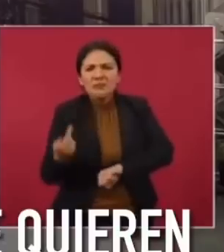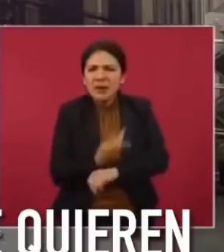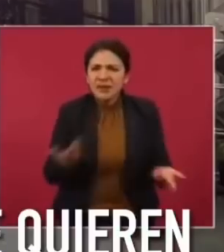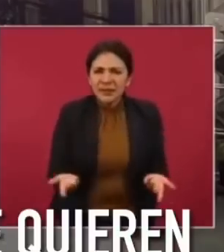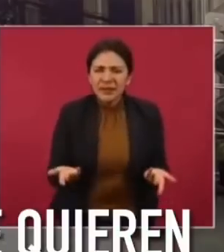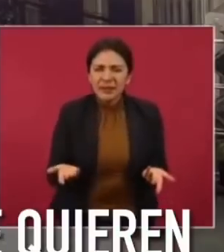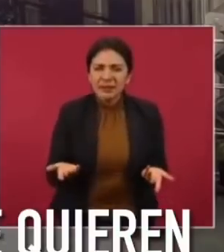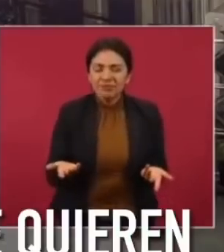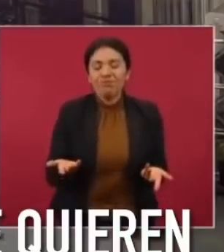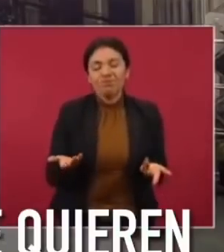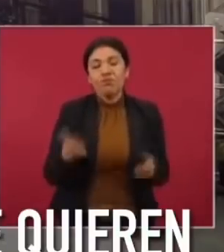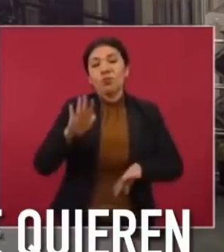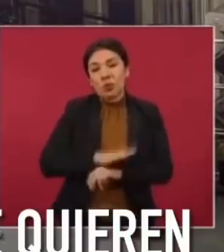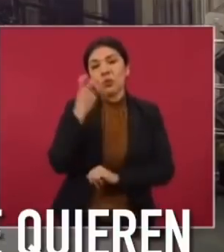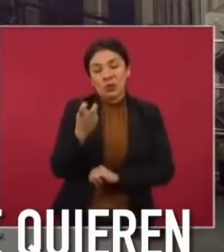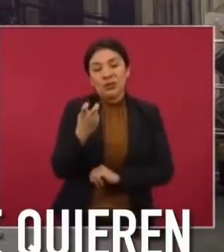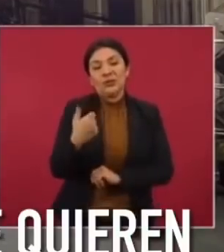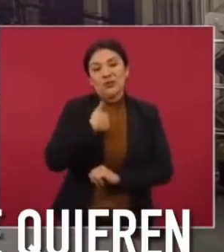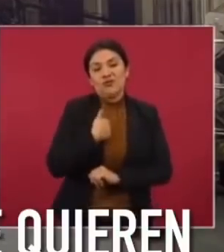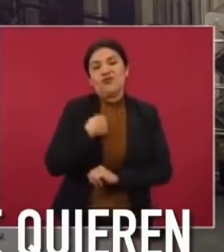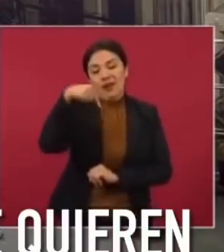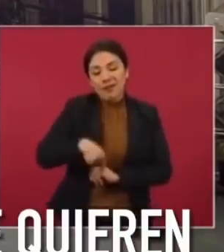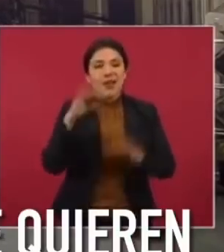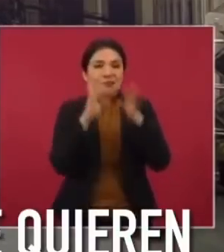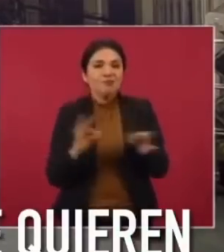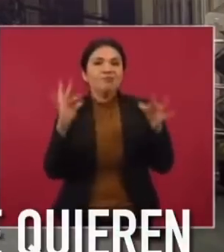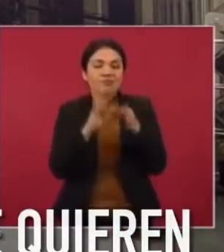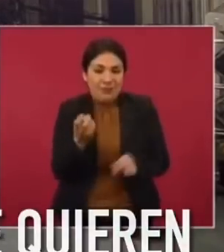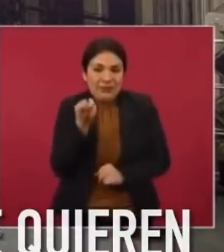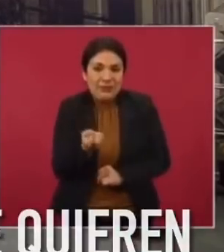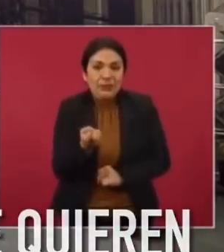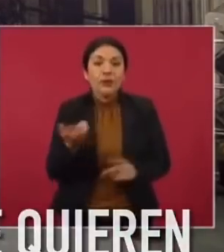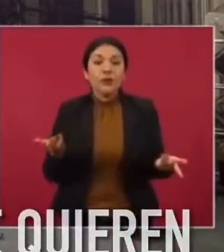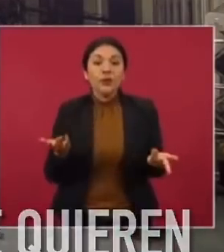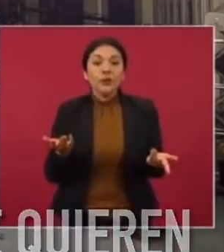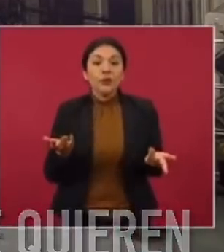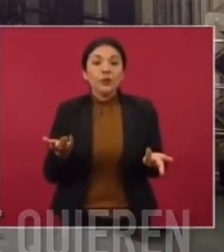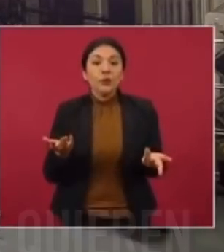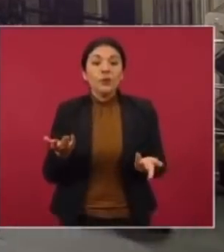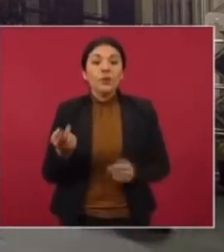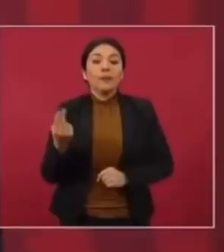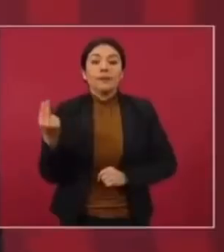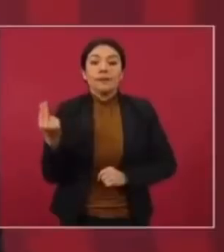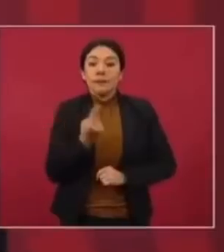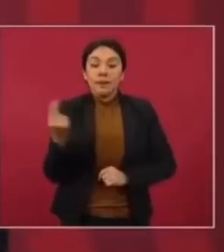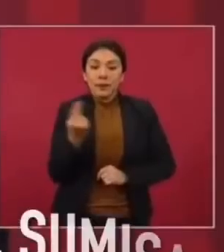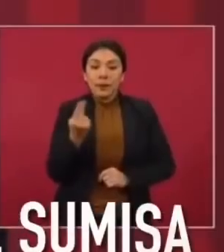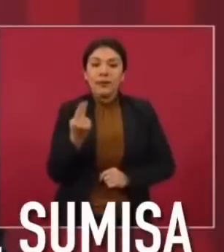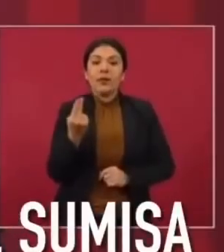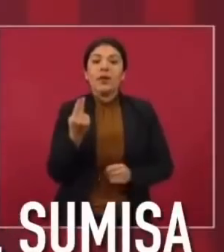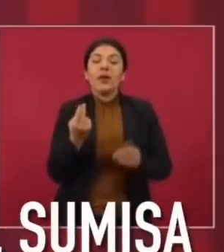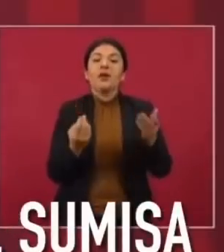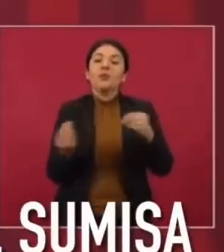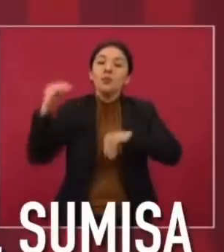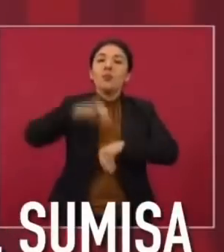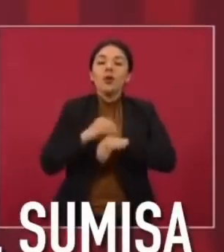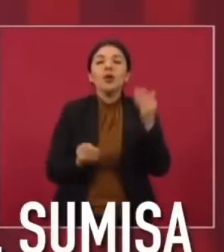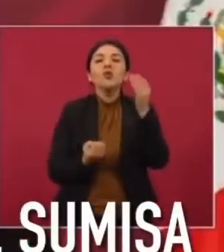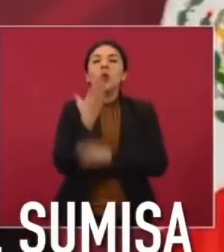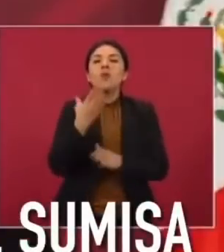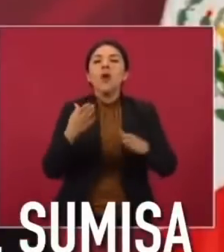Por eso hablo de que queremos una nueva clase media.